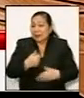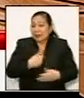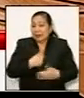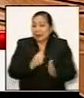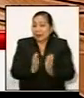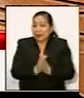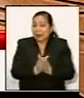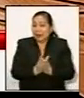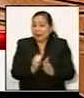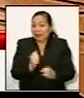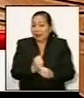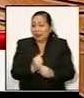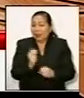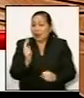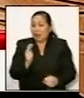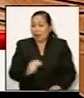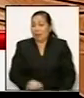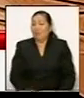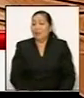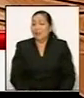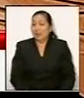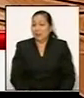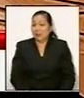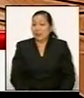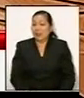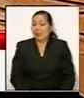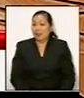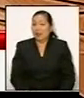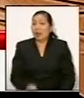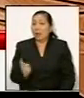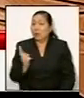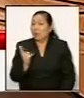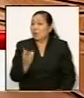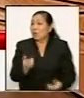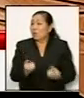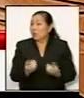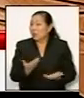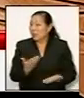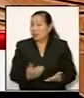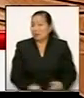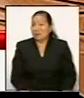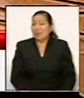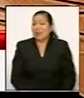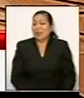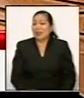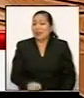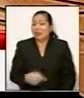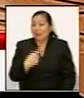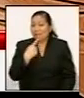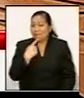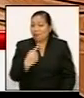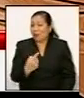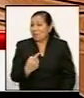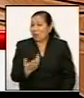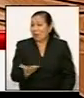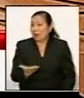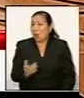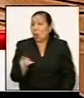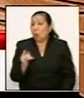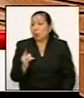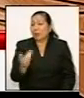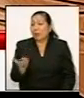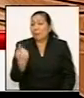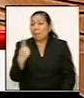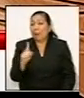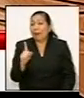pedagógicos de trabajo los maestros los maestros muchas veces toman esta información y las usan precisamente